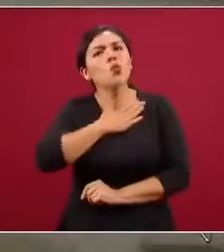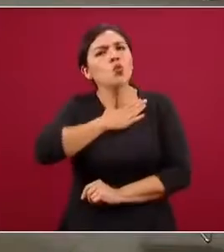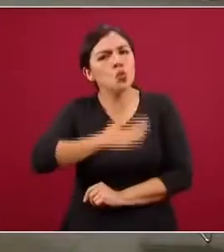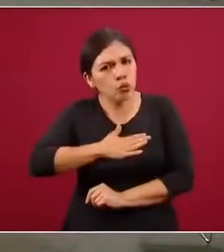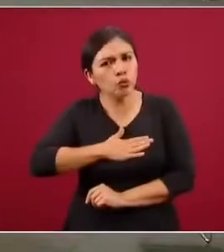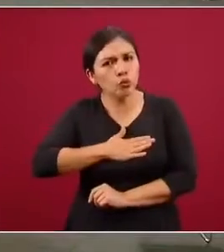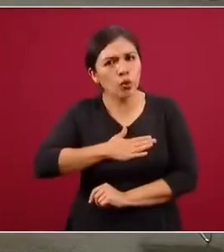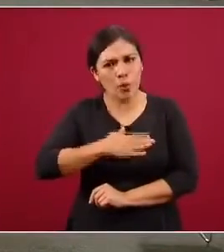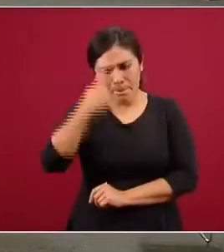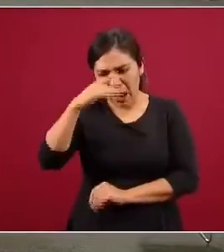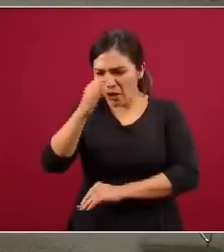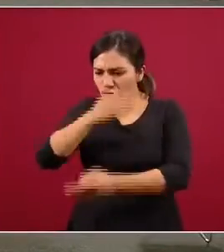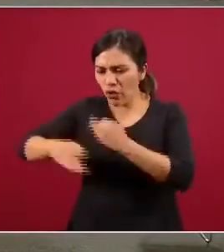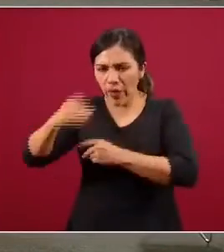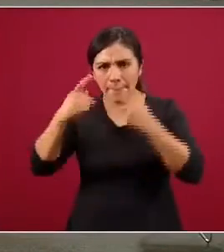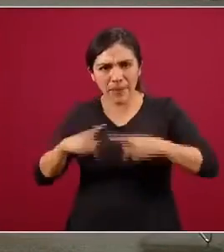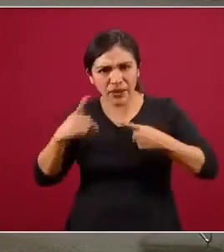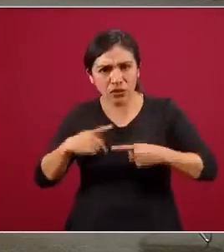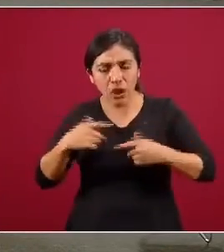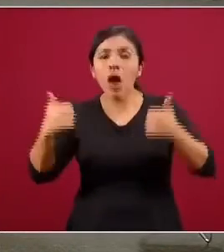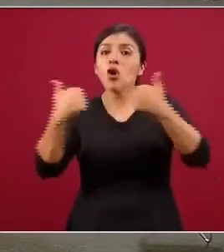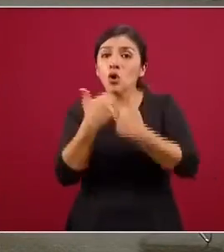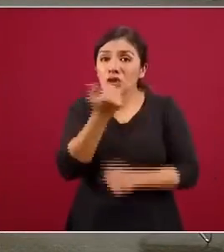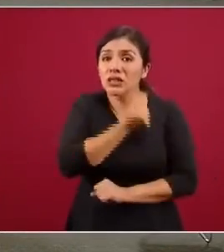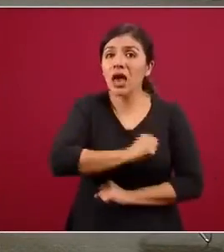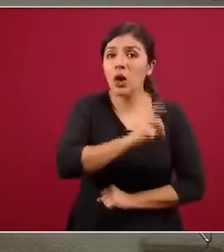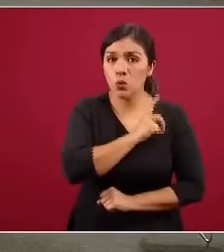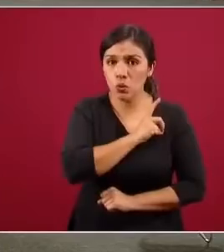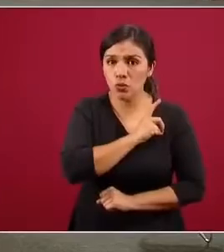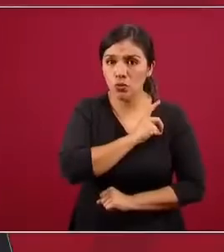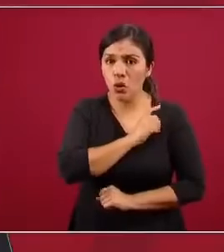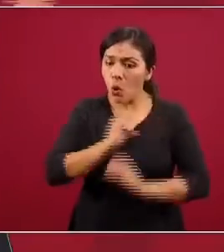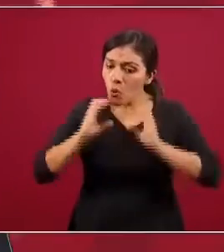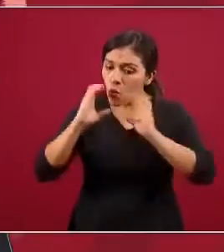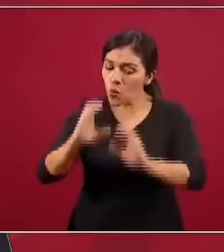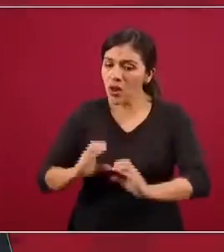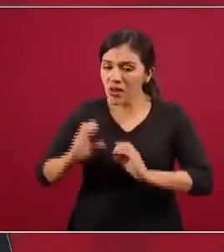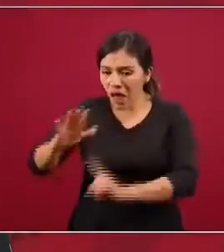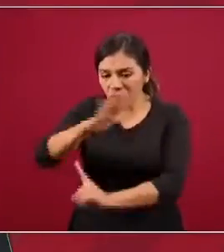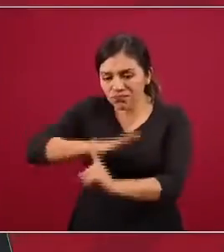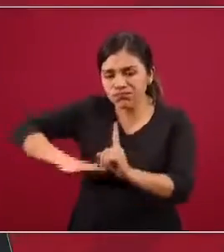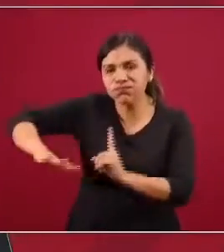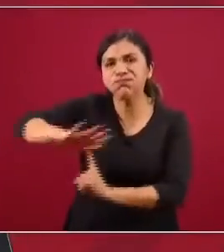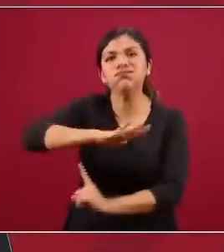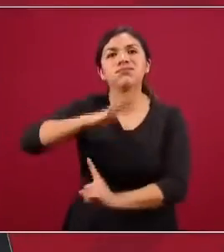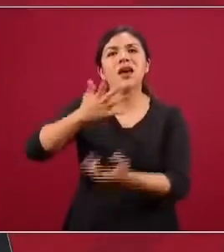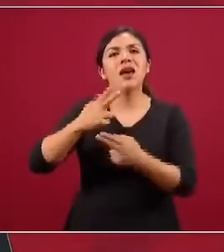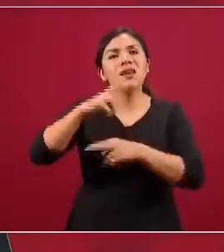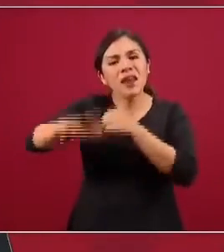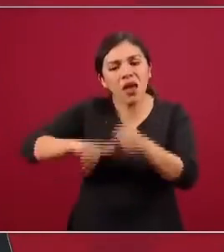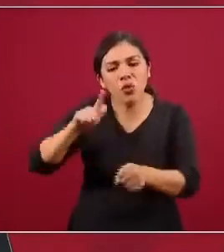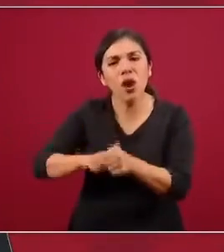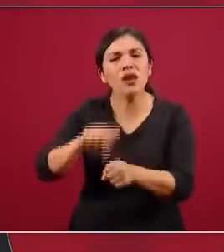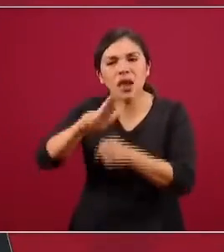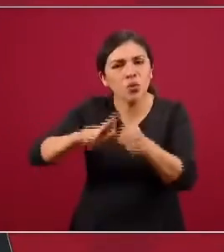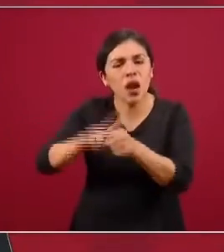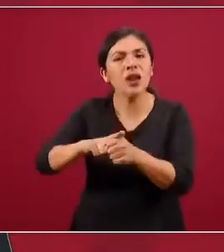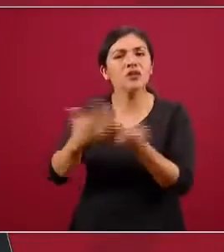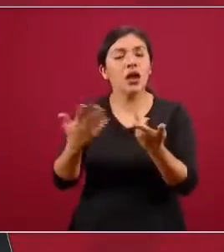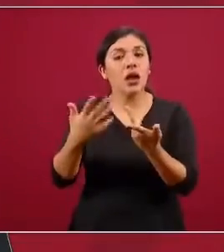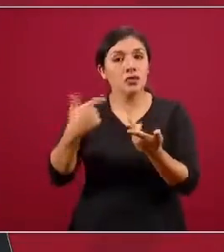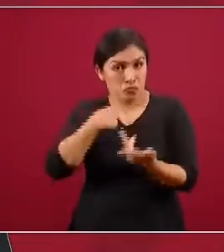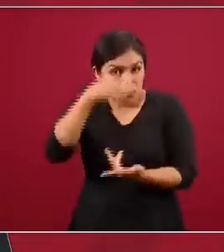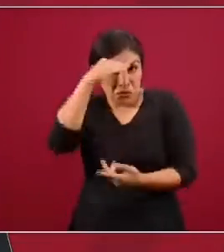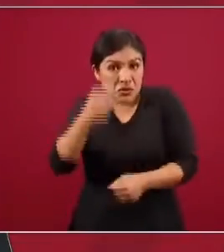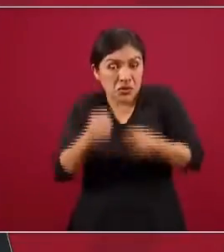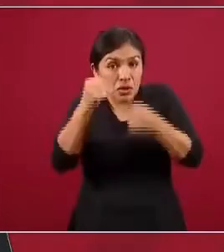justo en términos sociales, saludable, sostenible en términos ecológicos, en términos ambientales y que estamos